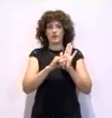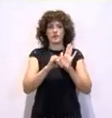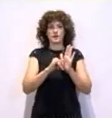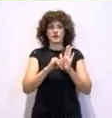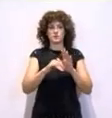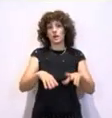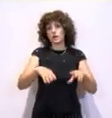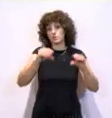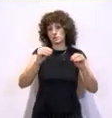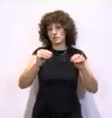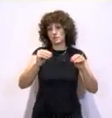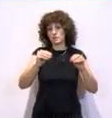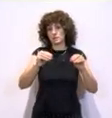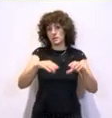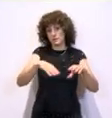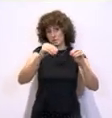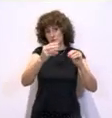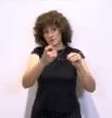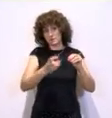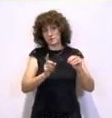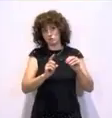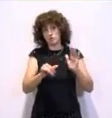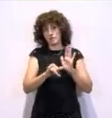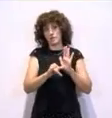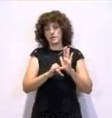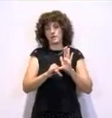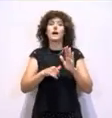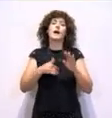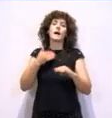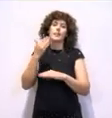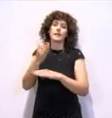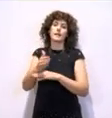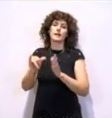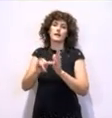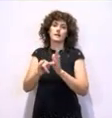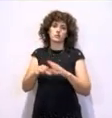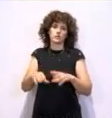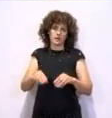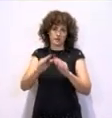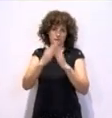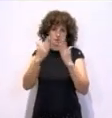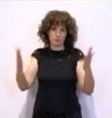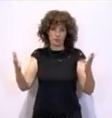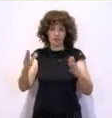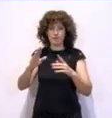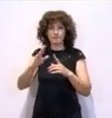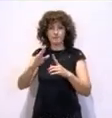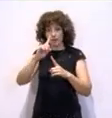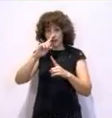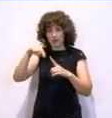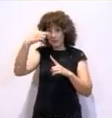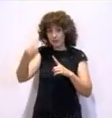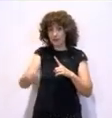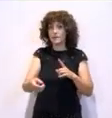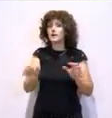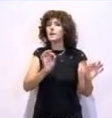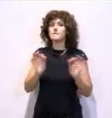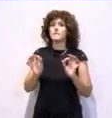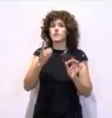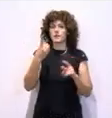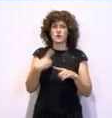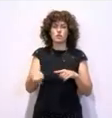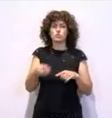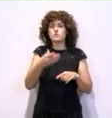montaña nos acerca en este caso. Nos vamos a acercar a la biblioteca. Para el año que viene tenemos preparada una cosa de la cual no le puedo decir todavía nada, pero bonita, bonita